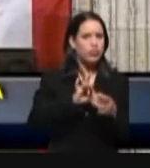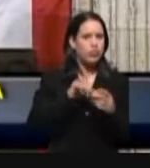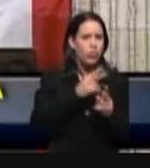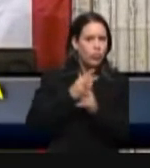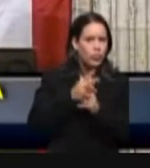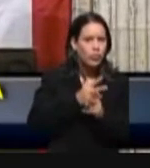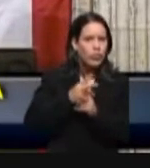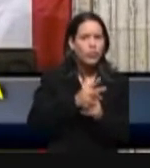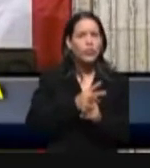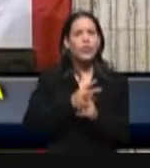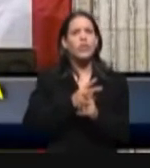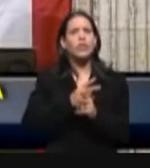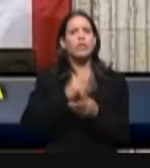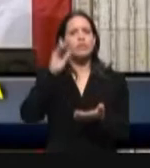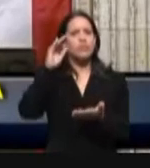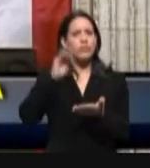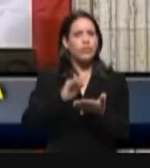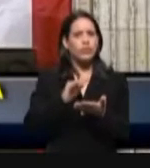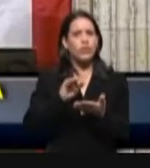mayor del